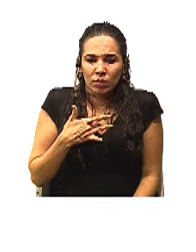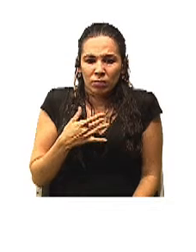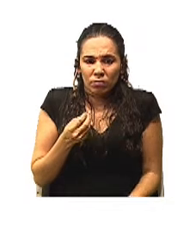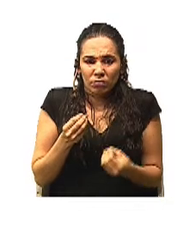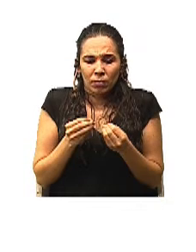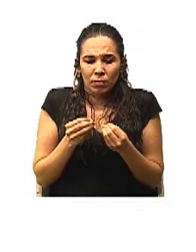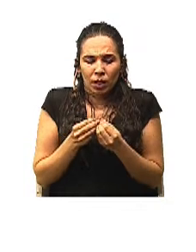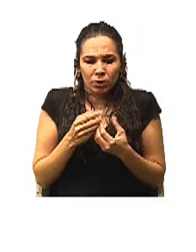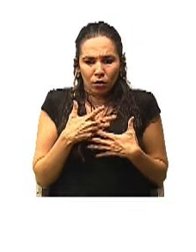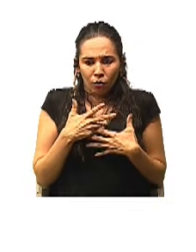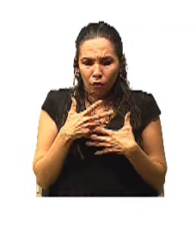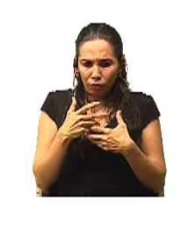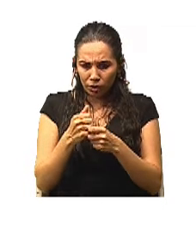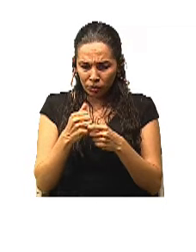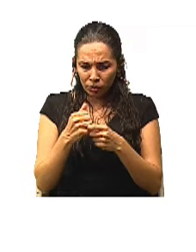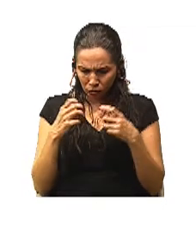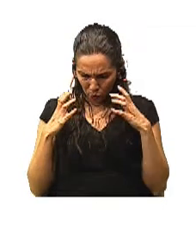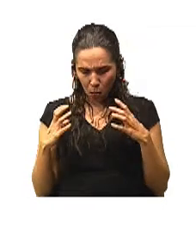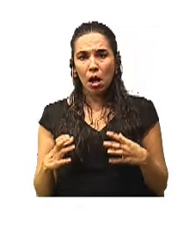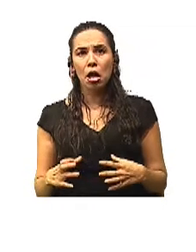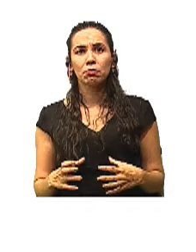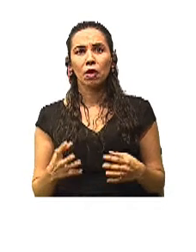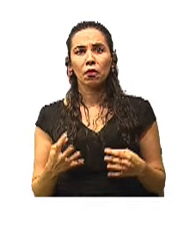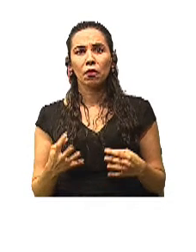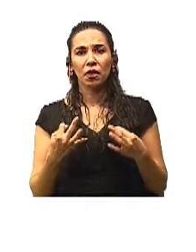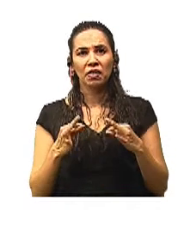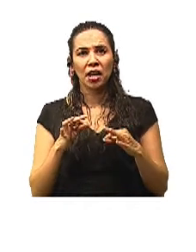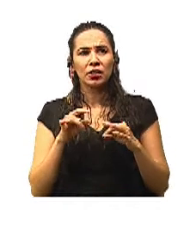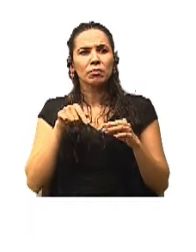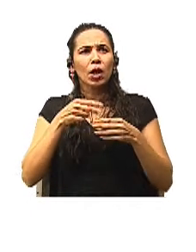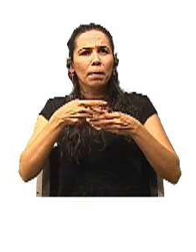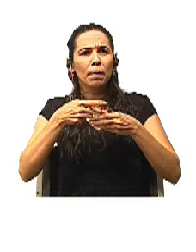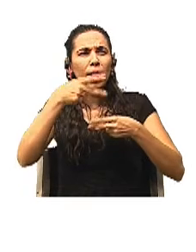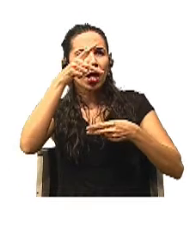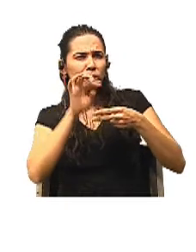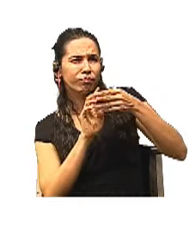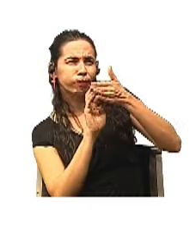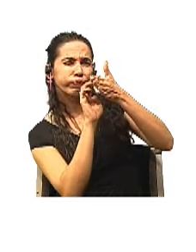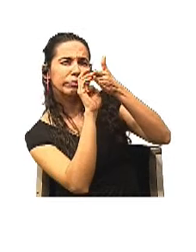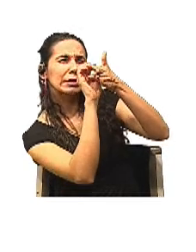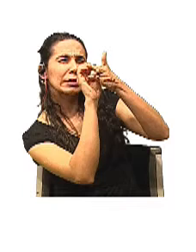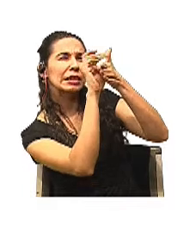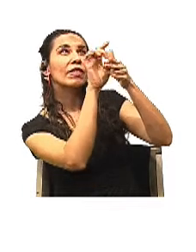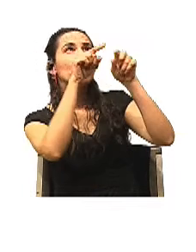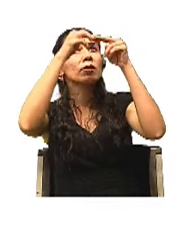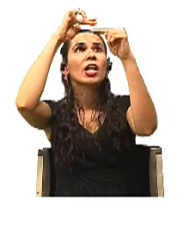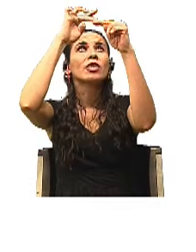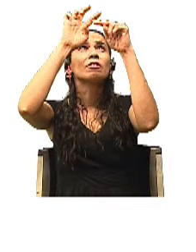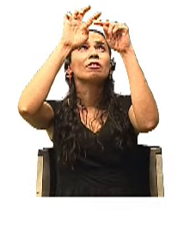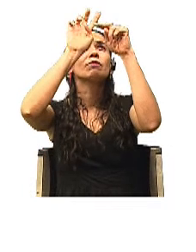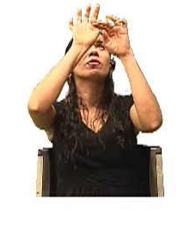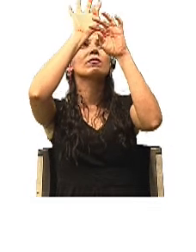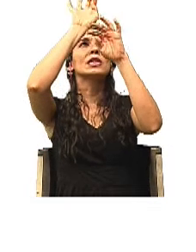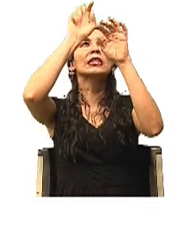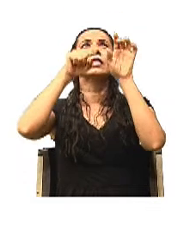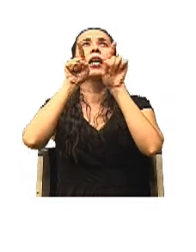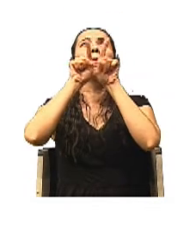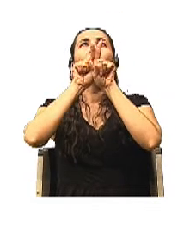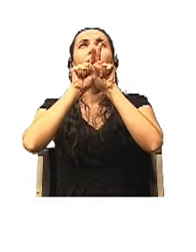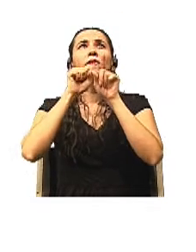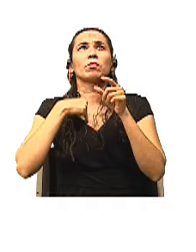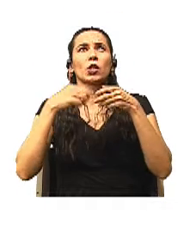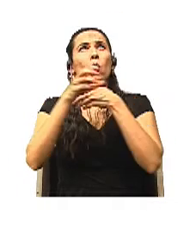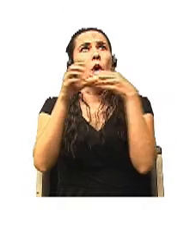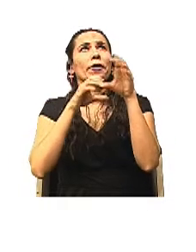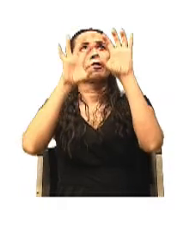en confianza con su nuevo cuerpo, y comienza a trepar las paredes y el techo. En particular le gustaba colgarse en las alturas de su